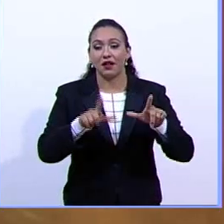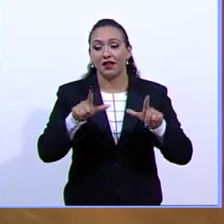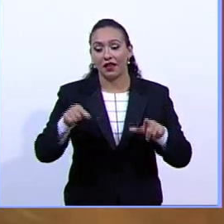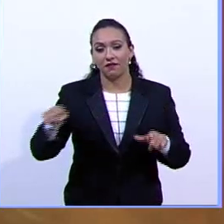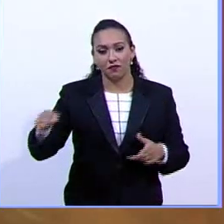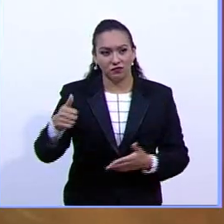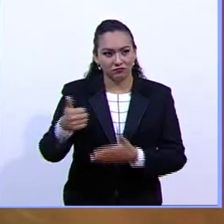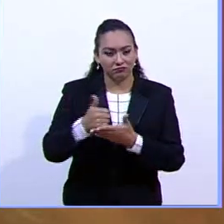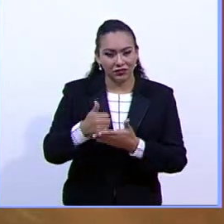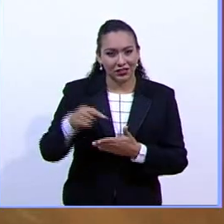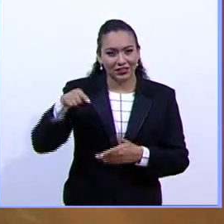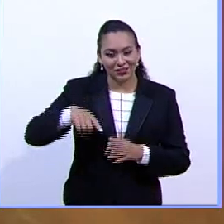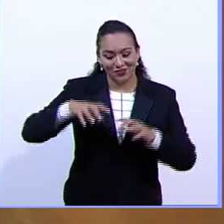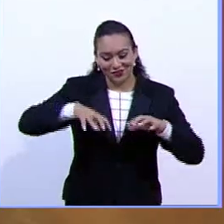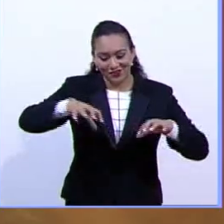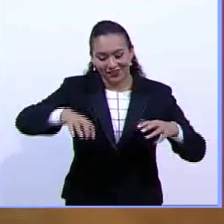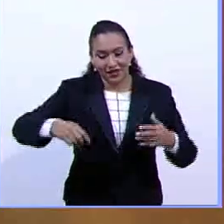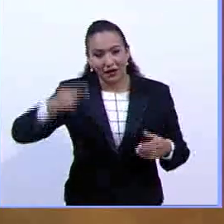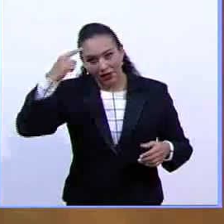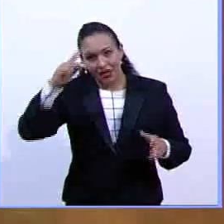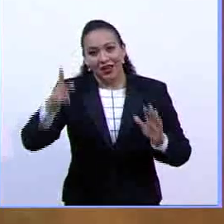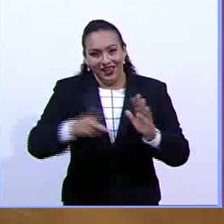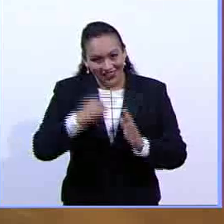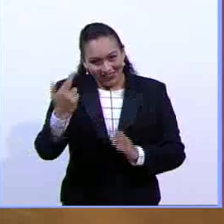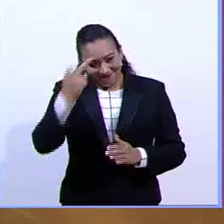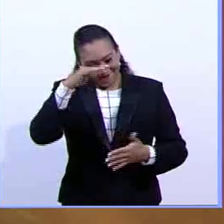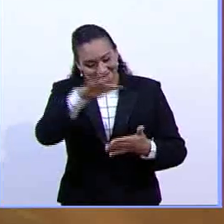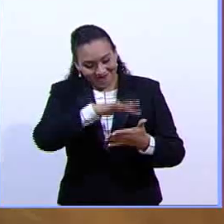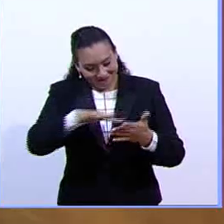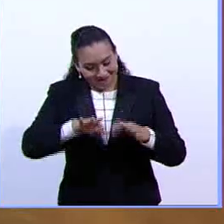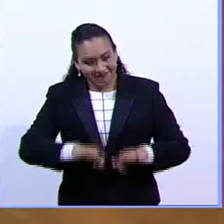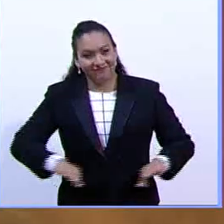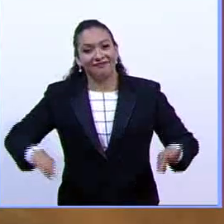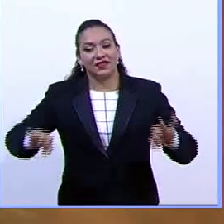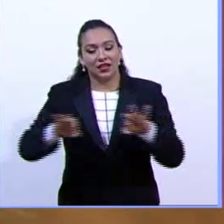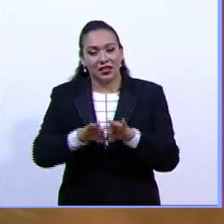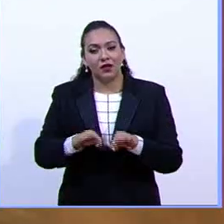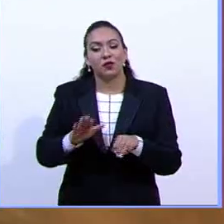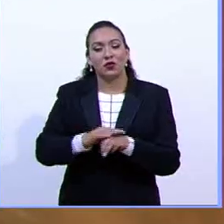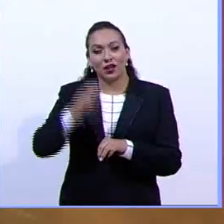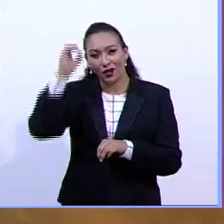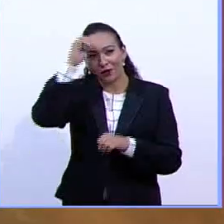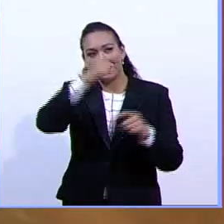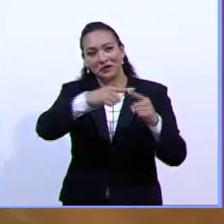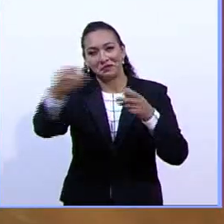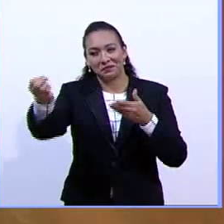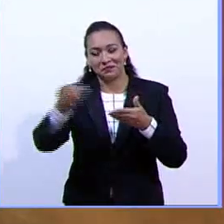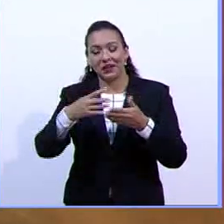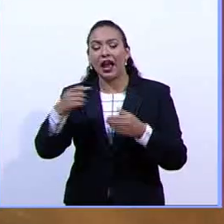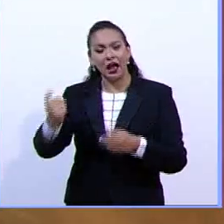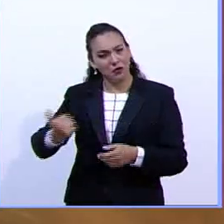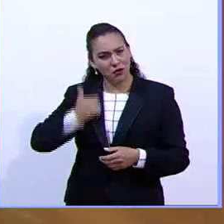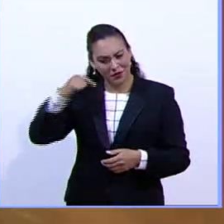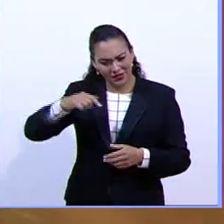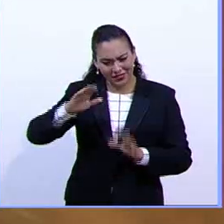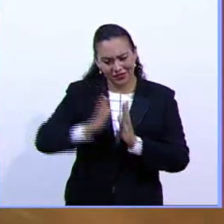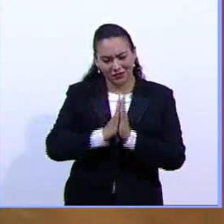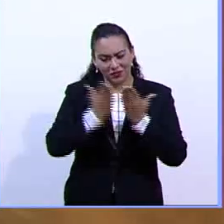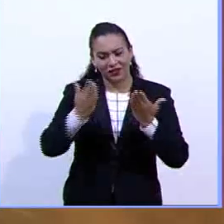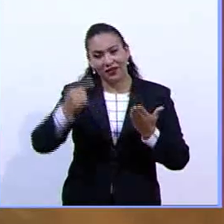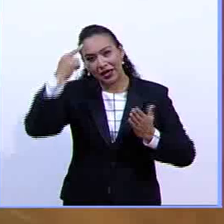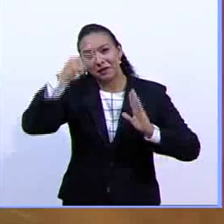nos recuerdan el poder unificador de la lectura y el intercambio de opiniones. Aprovechemos esta feria para descubrir